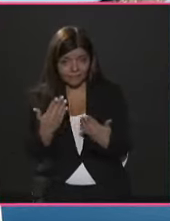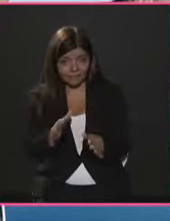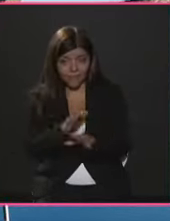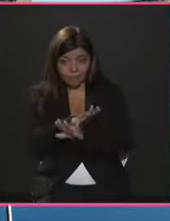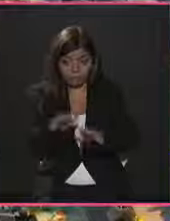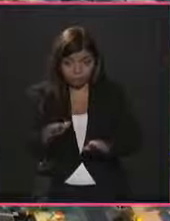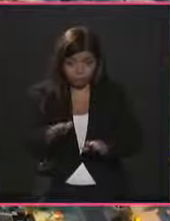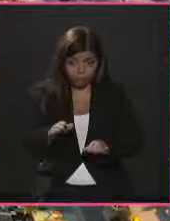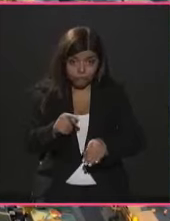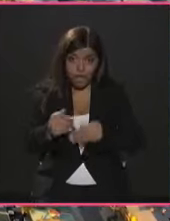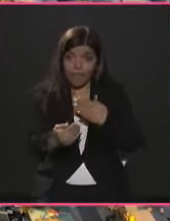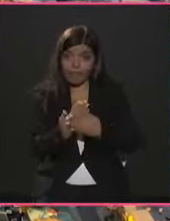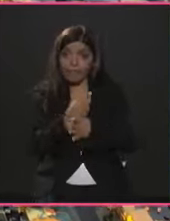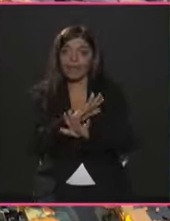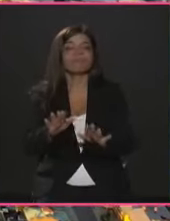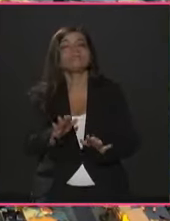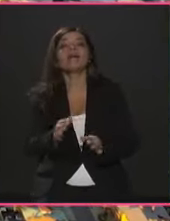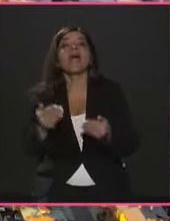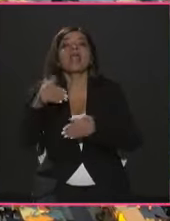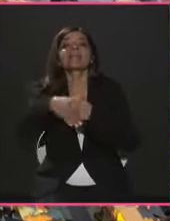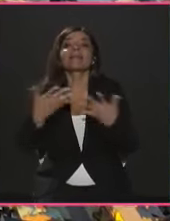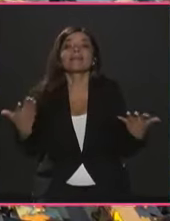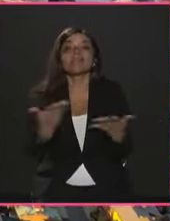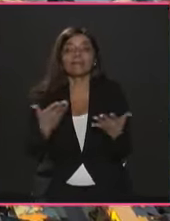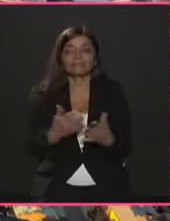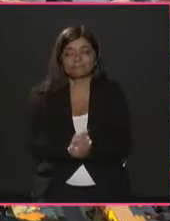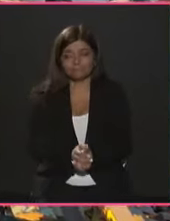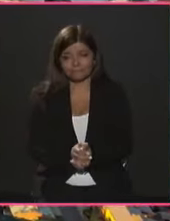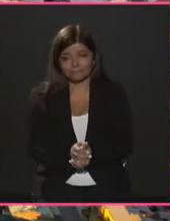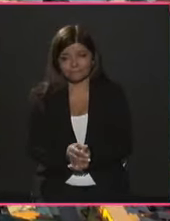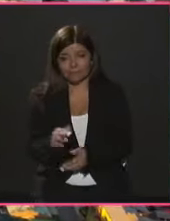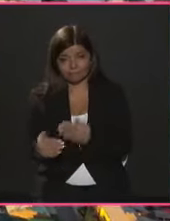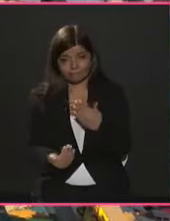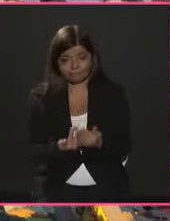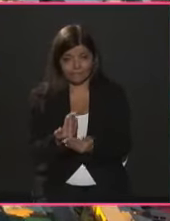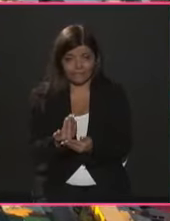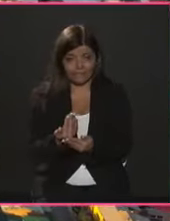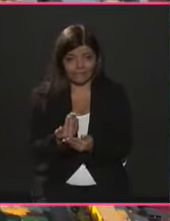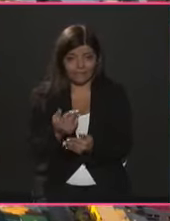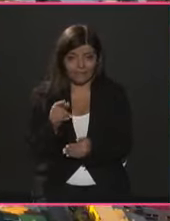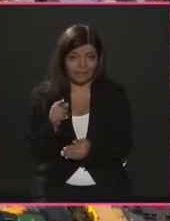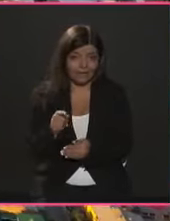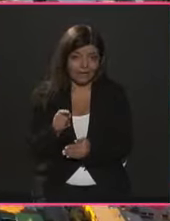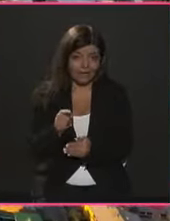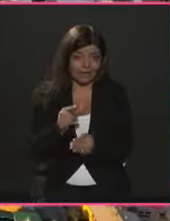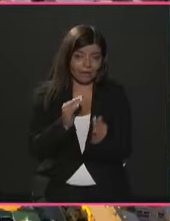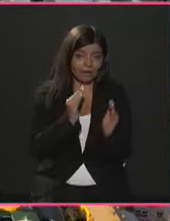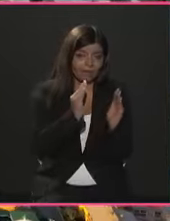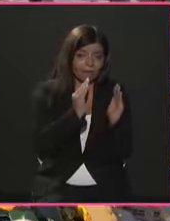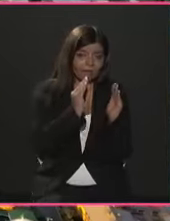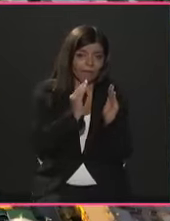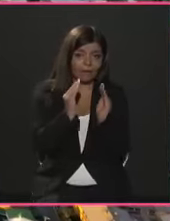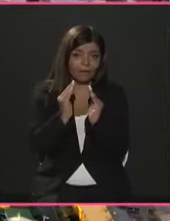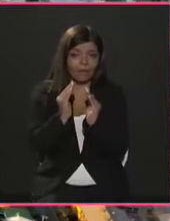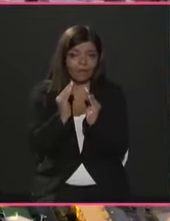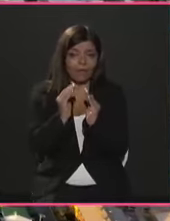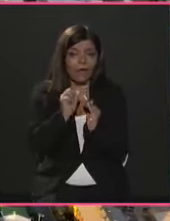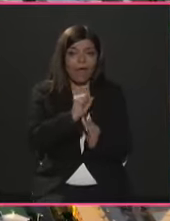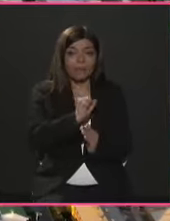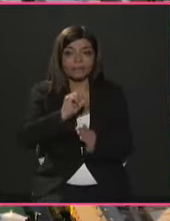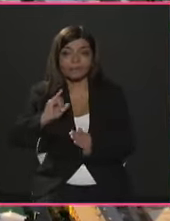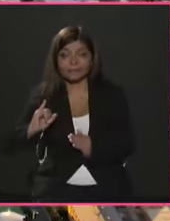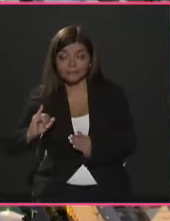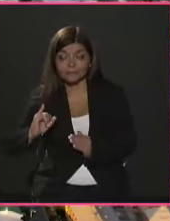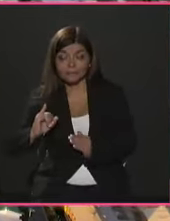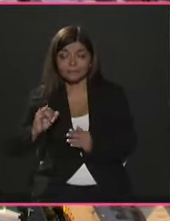el bloque bueno en la mañana tuvimos cierto eh eh bloques de Inteligencia artificial como